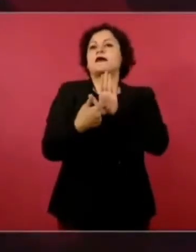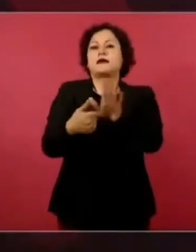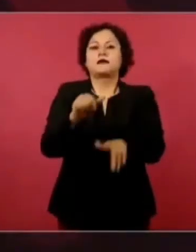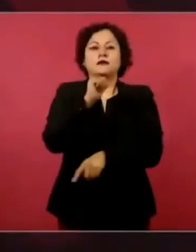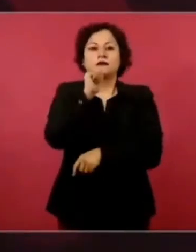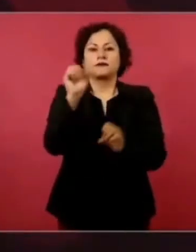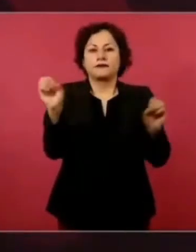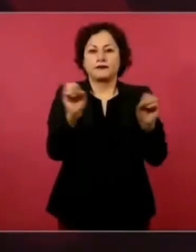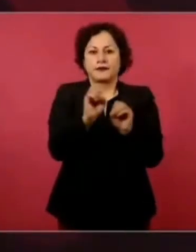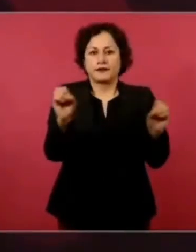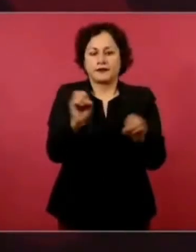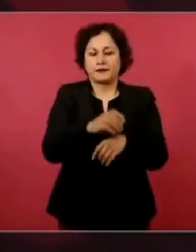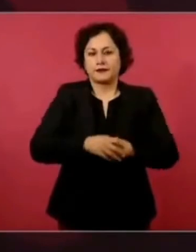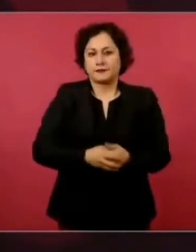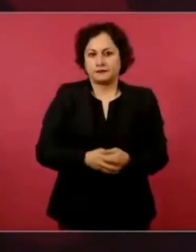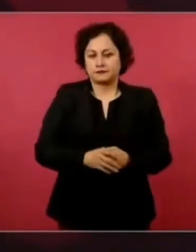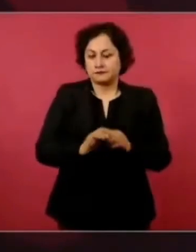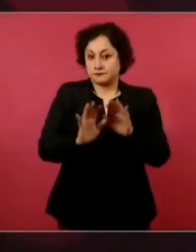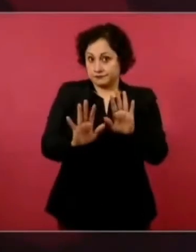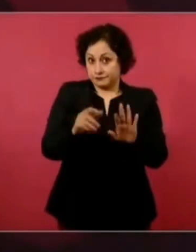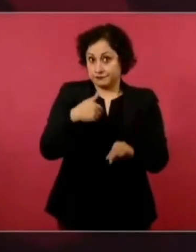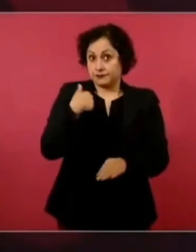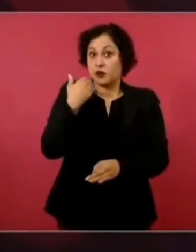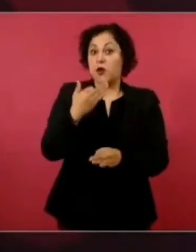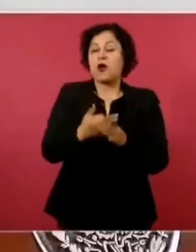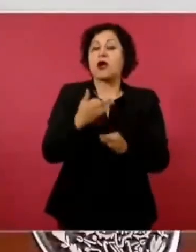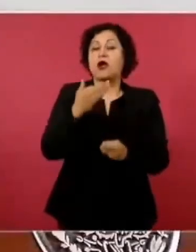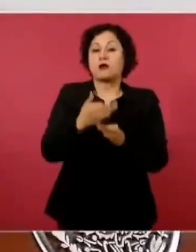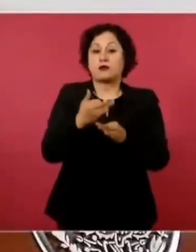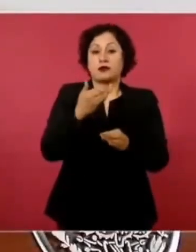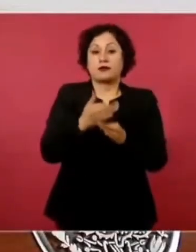aprovecho para seguir